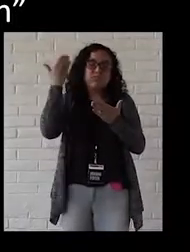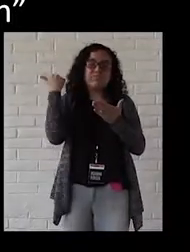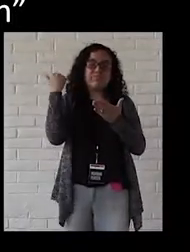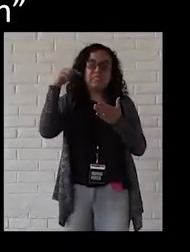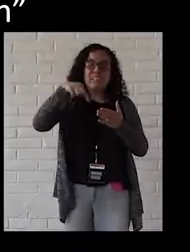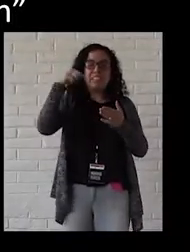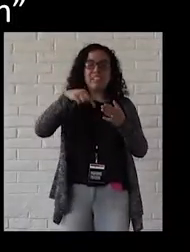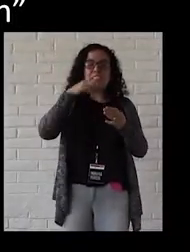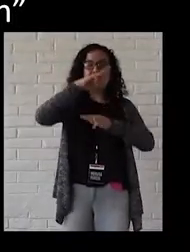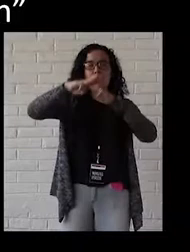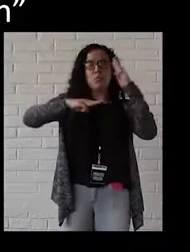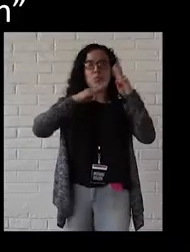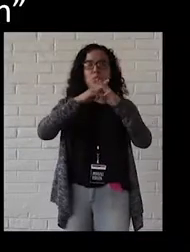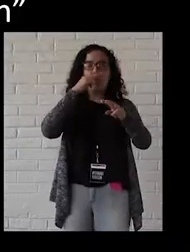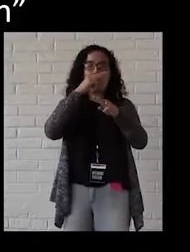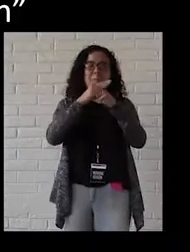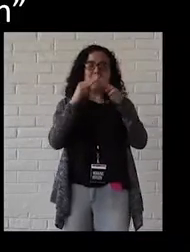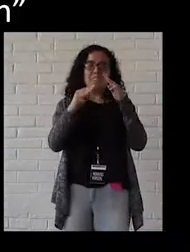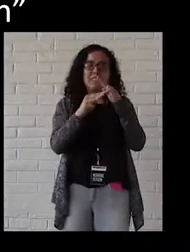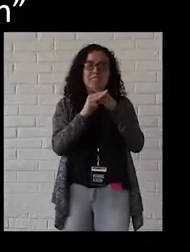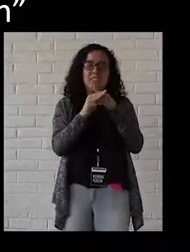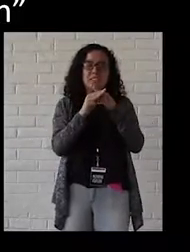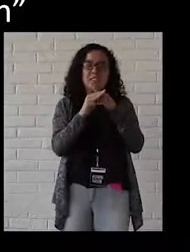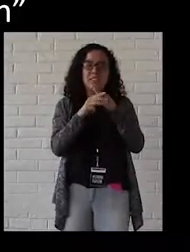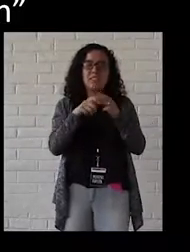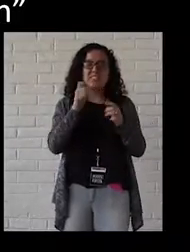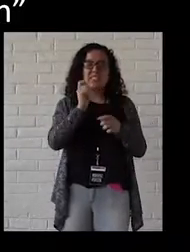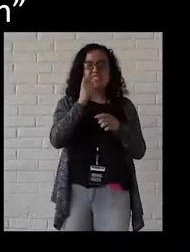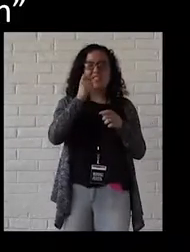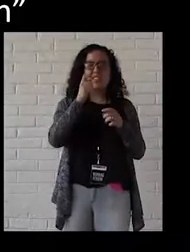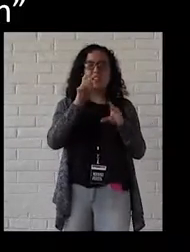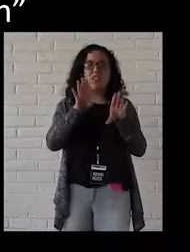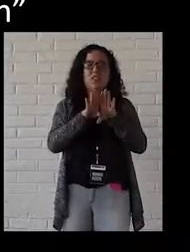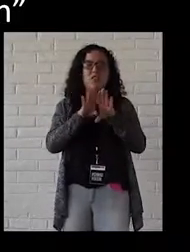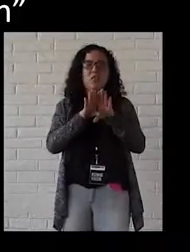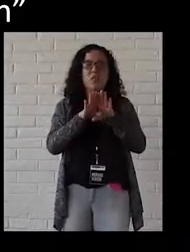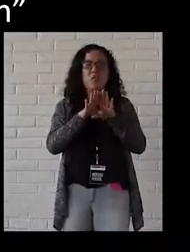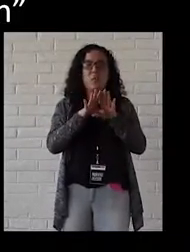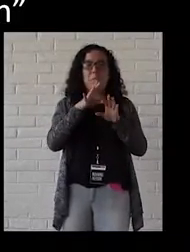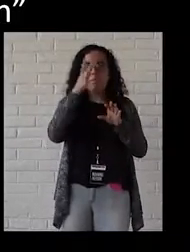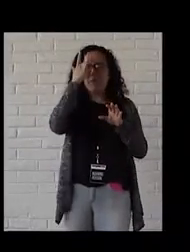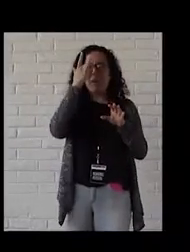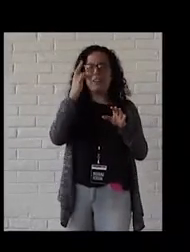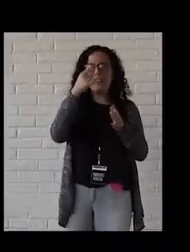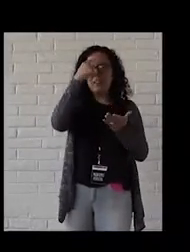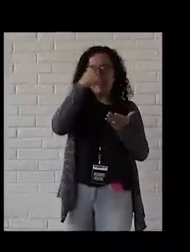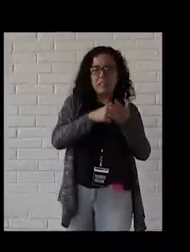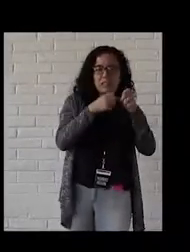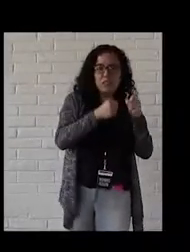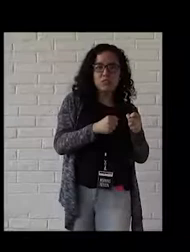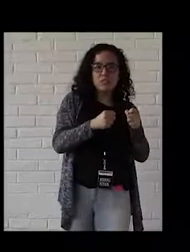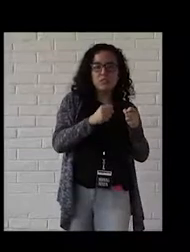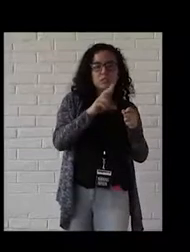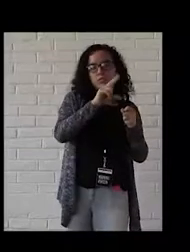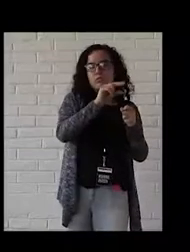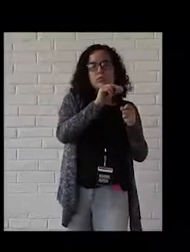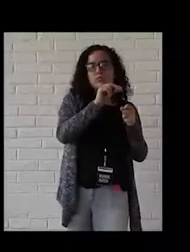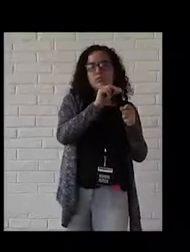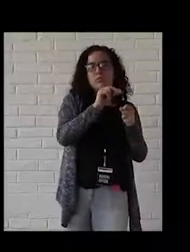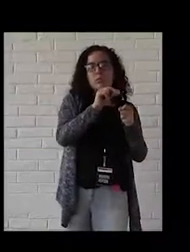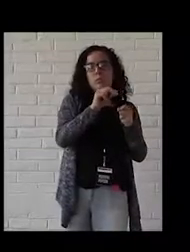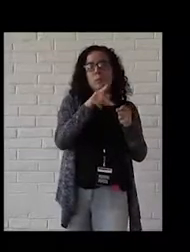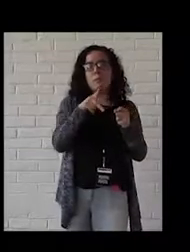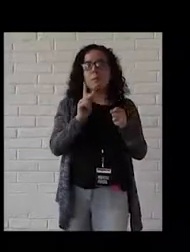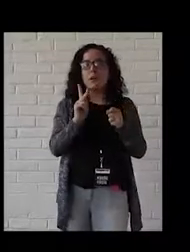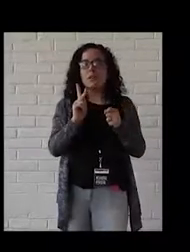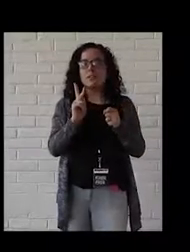una gran ilusión, como un gran truco, y que yo no me lo tenía que creer 100%. Y que en esencia,